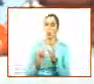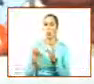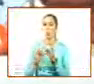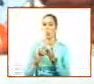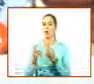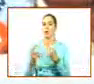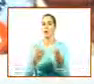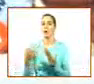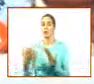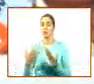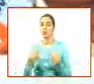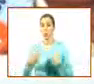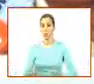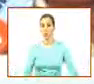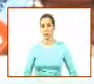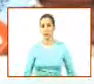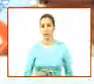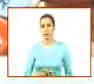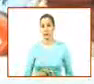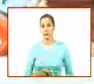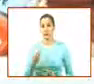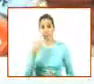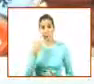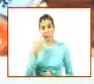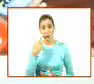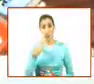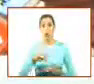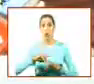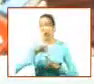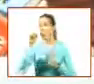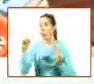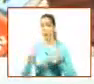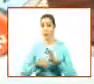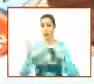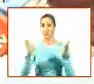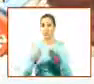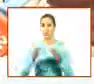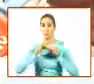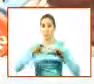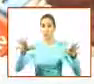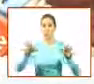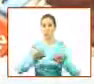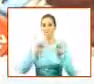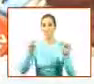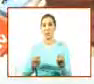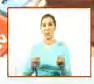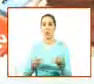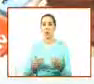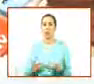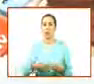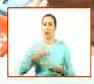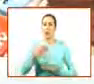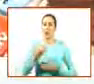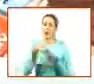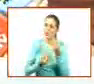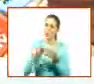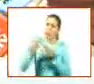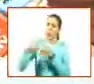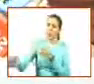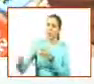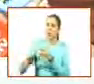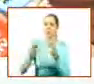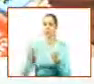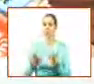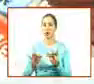relaciones humanas. Entonces, dado el hecho de la globalización, ¿cómo nosotros podemos construir una alternativa a